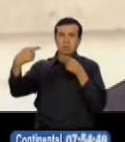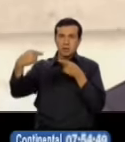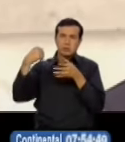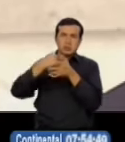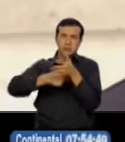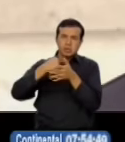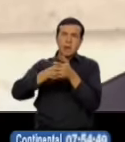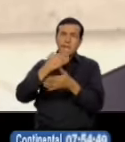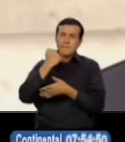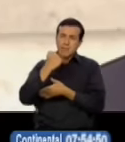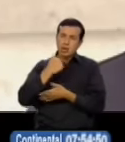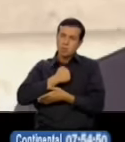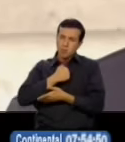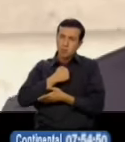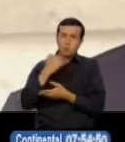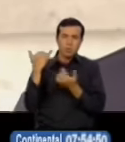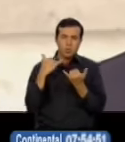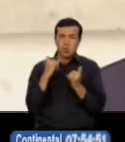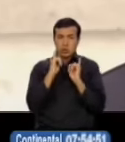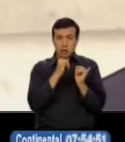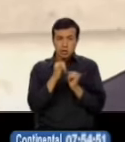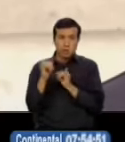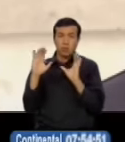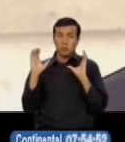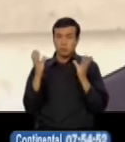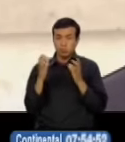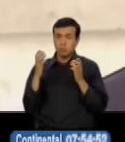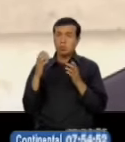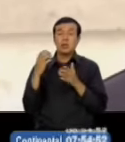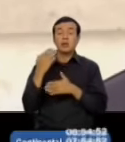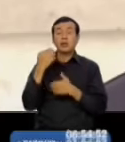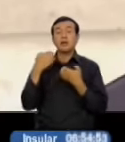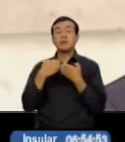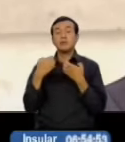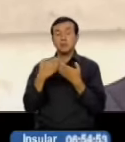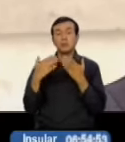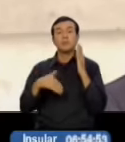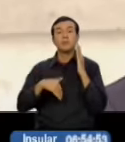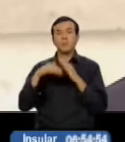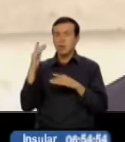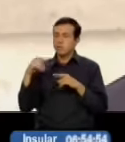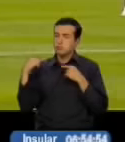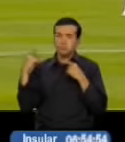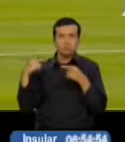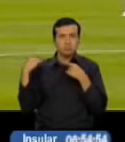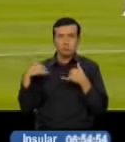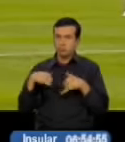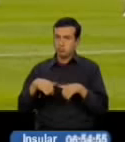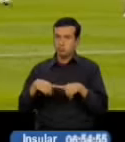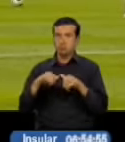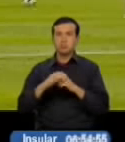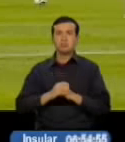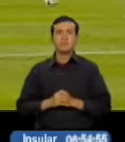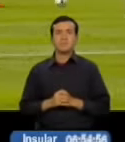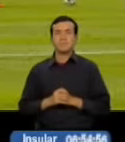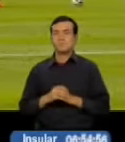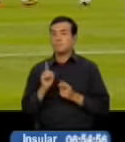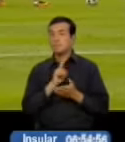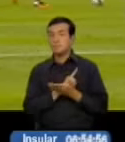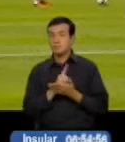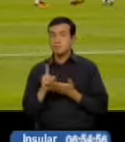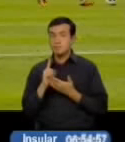de mejorar nuestra condición individual y colectiva y que el equipo sea mucho más constante en su juego. Esta semana tenemos un partido